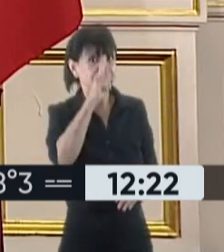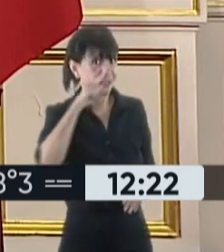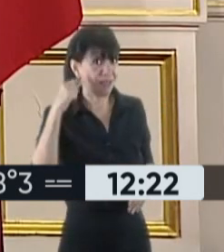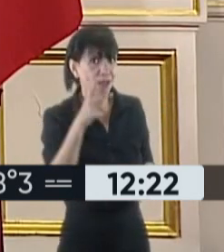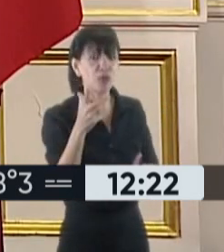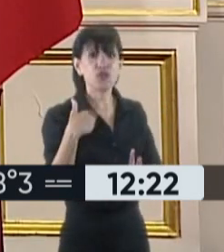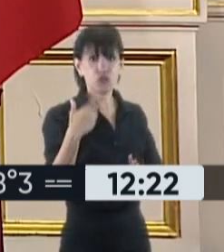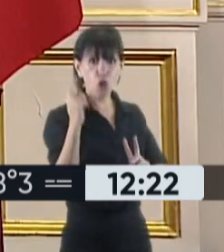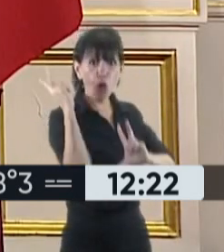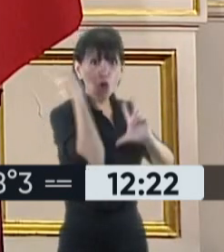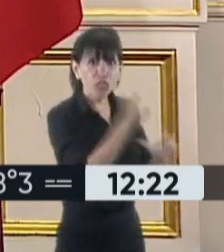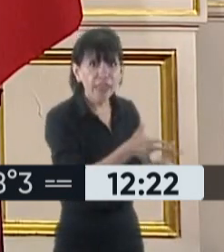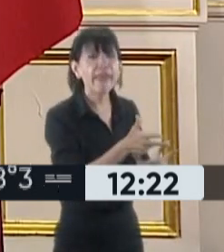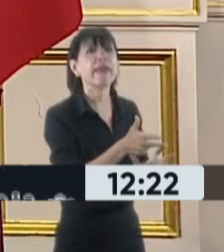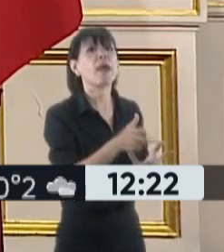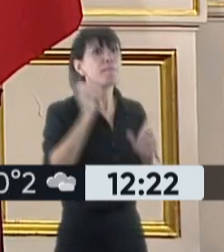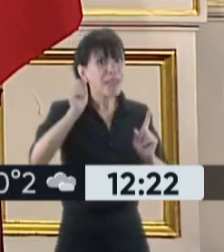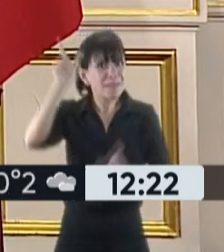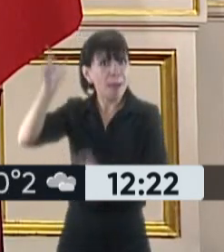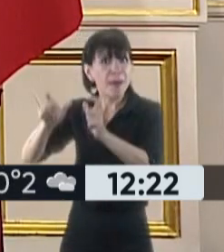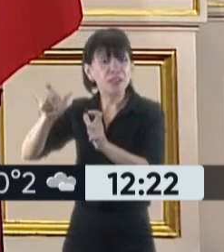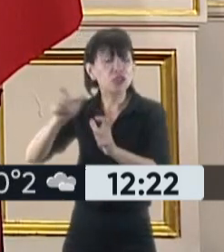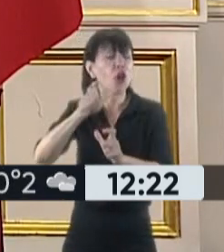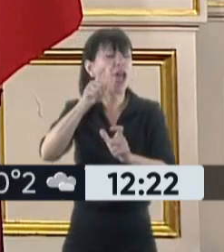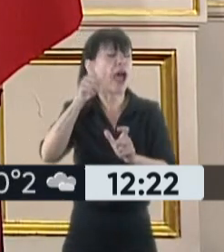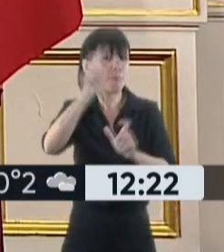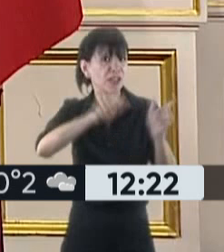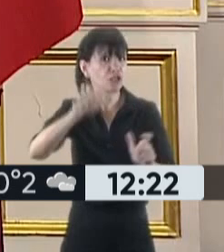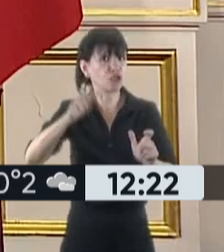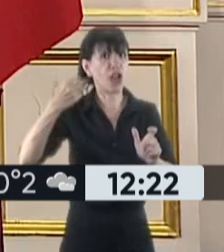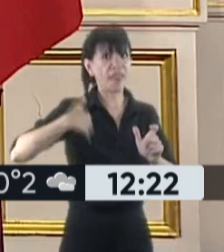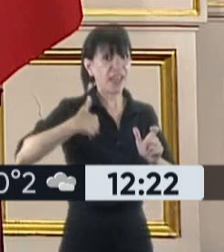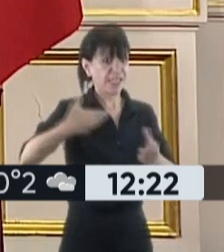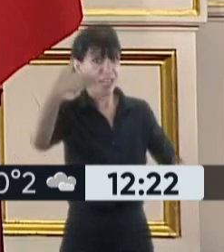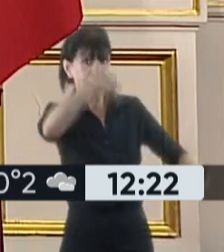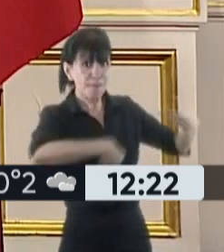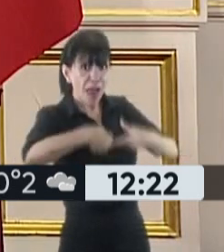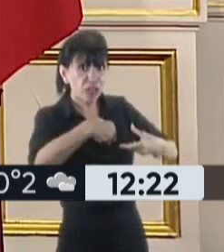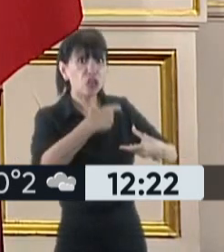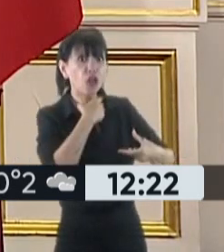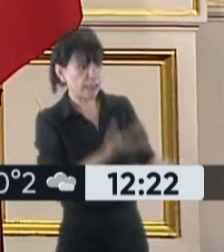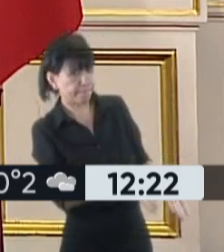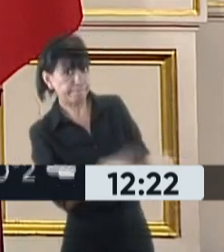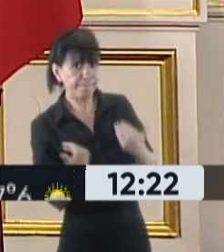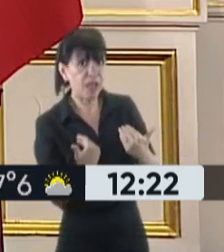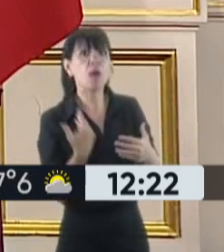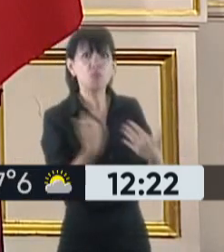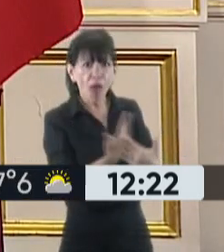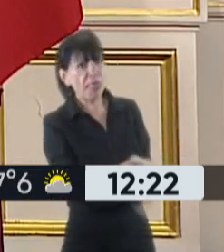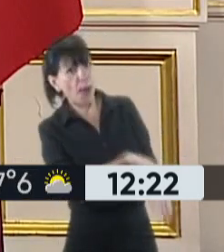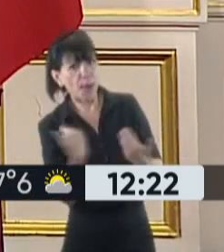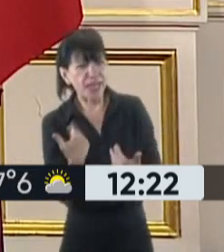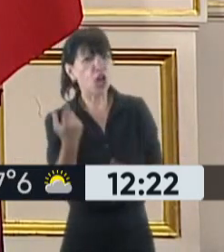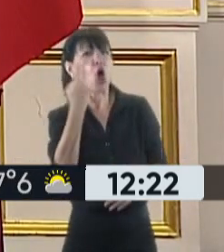que invitamos a los inversionistas argentinos en primera fase a conocernos, a venir a investigar